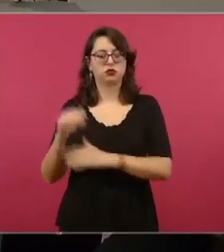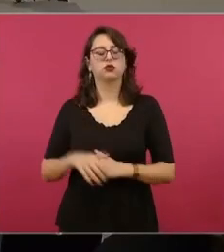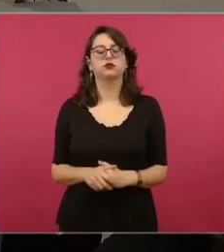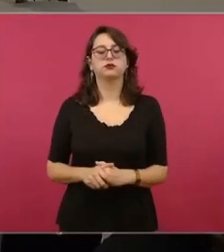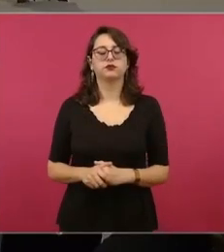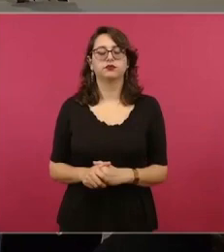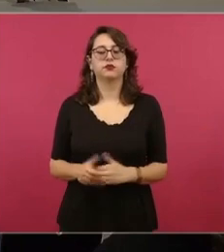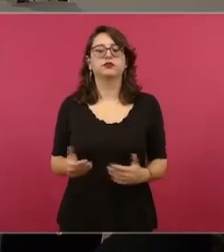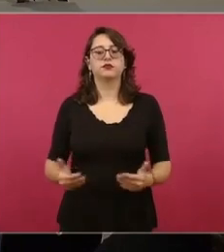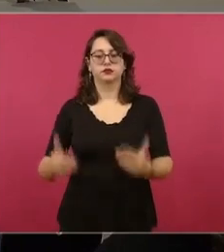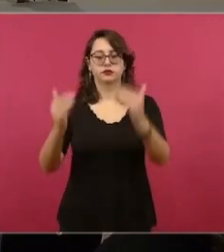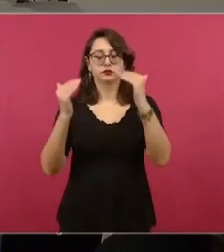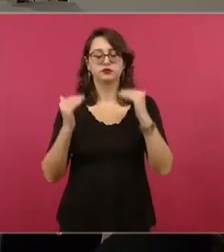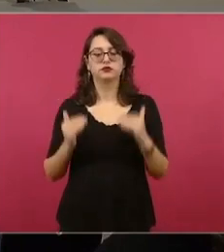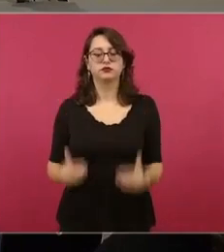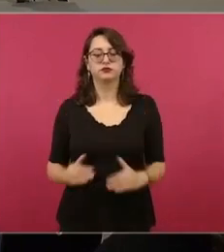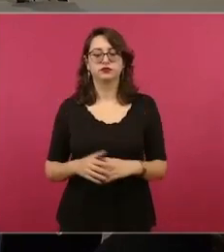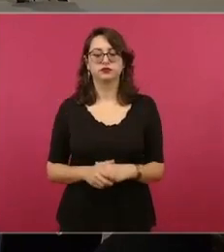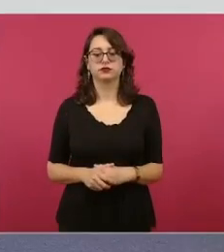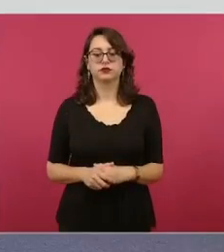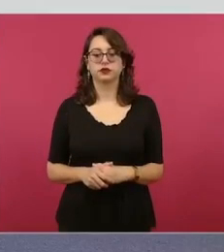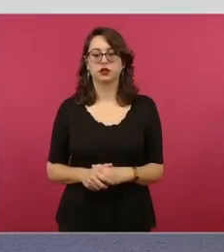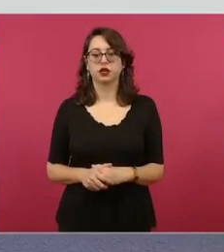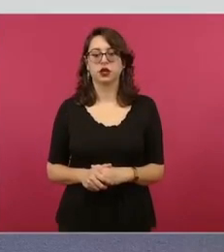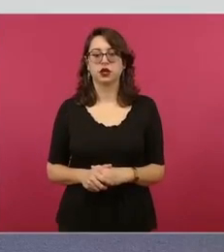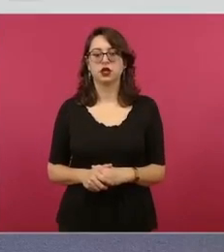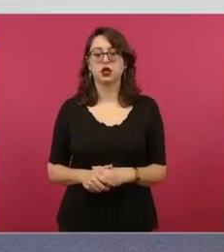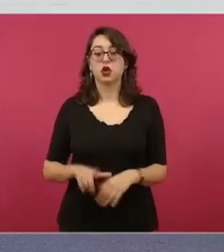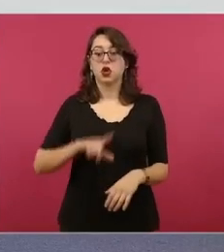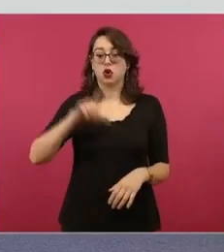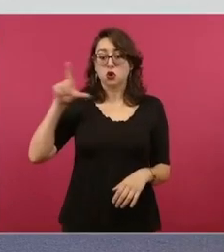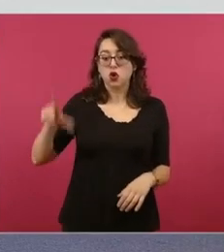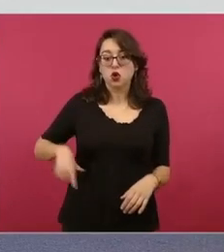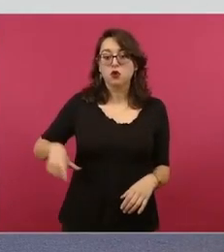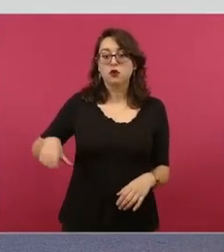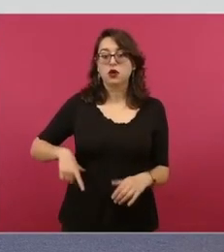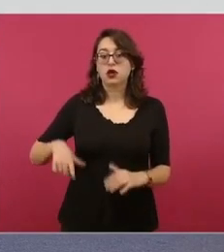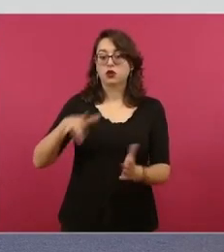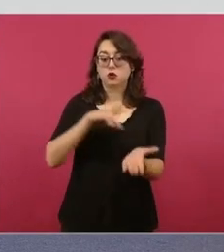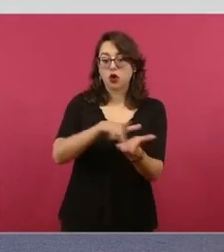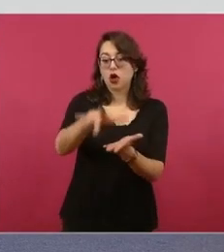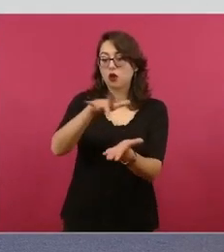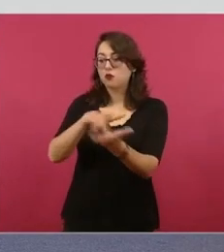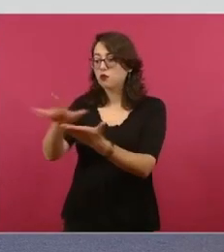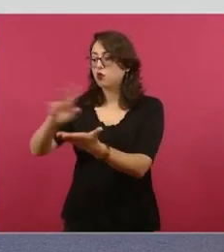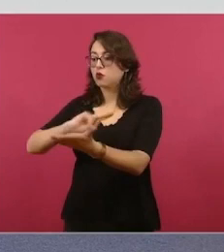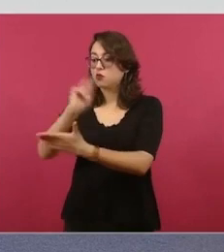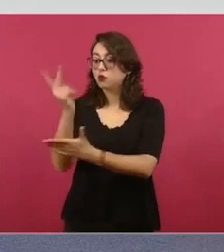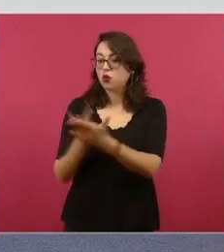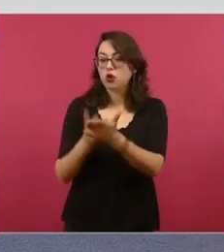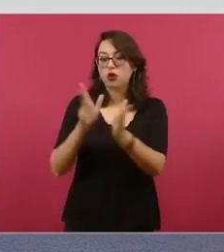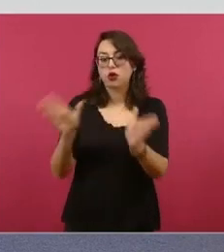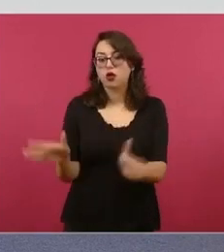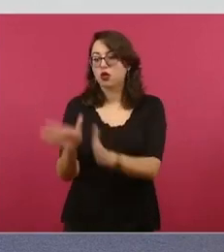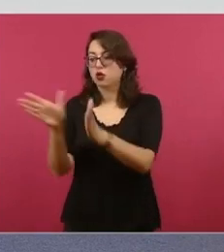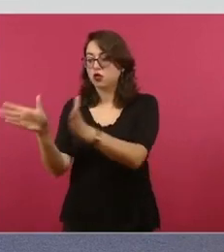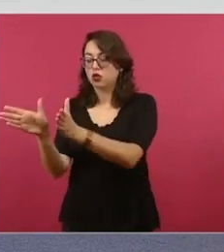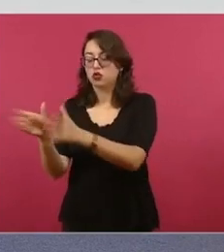2, por programas sociales, de 2018 a